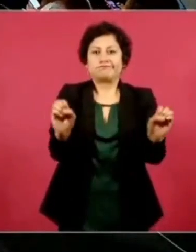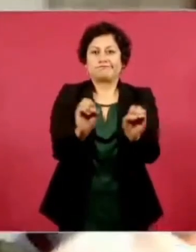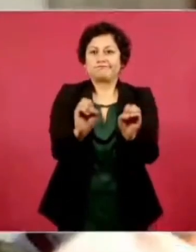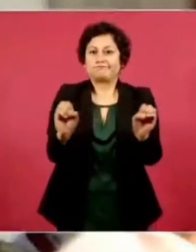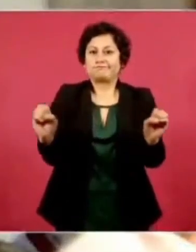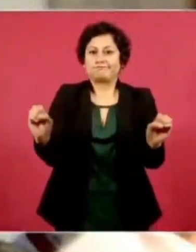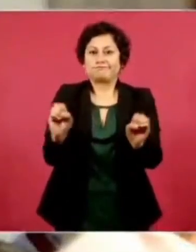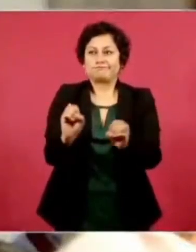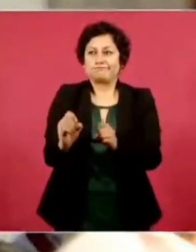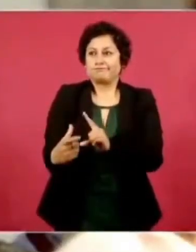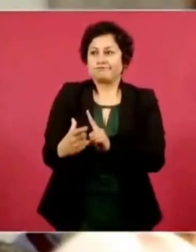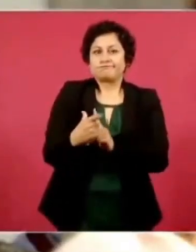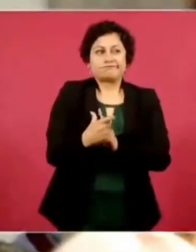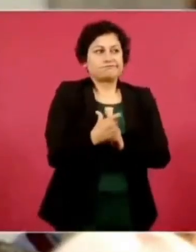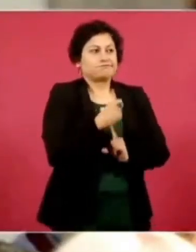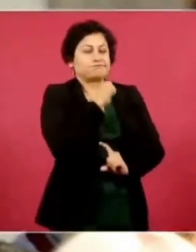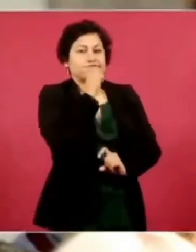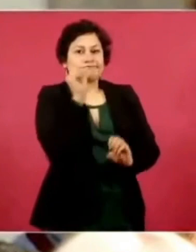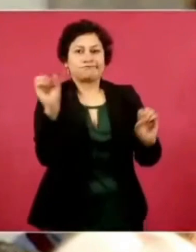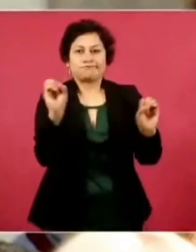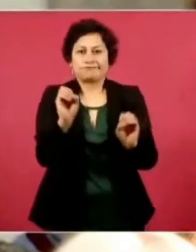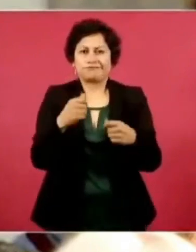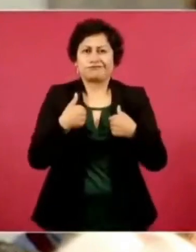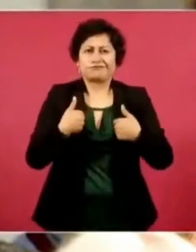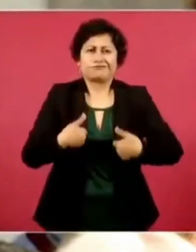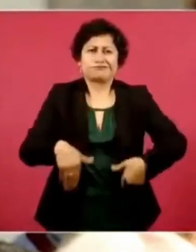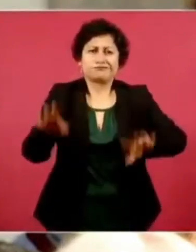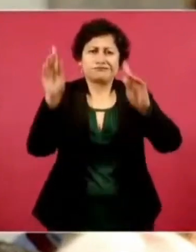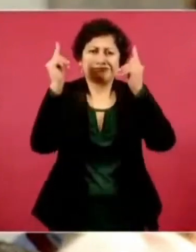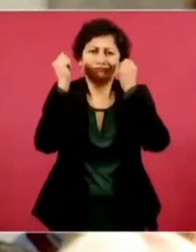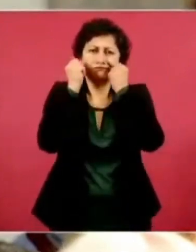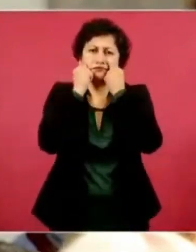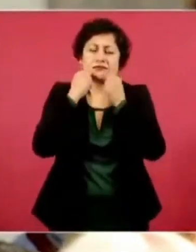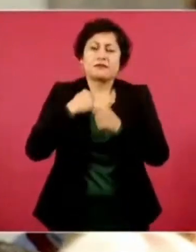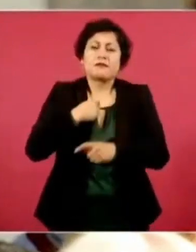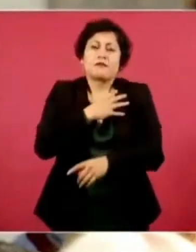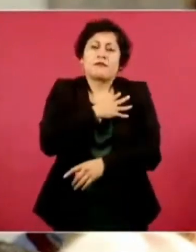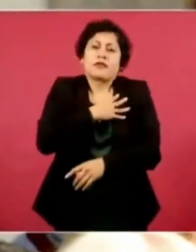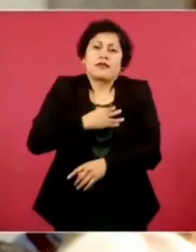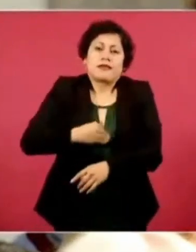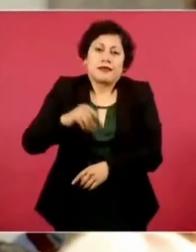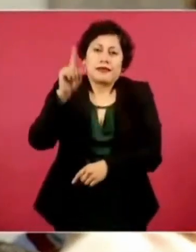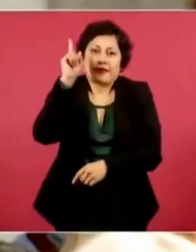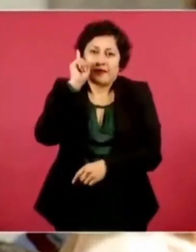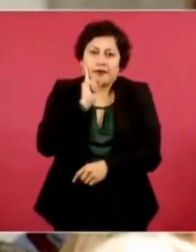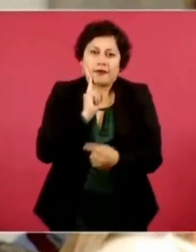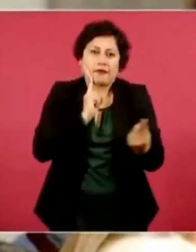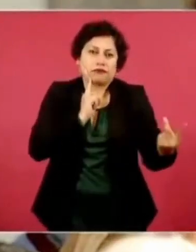No es por mí, señor presidente, es por mi hija. Yo soy lo único que ella tiene.